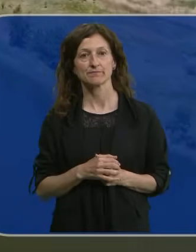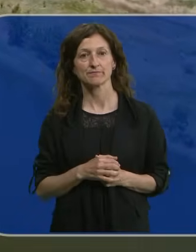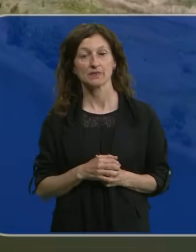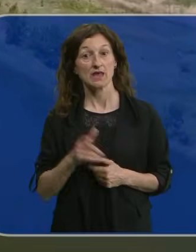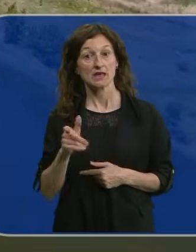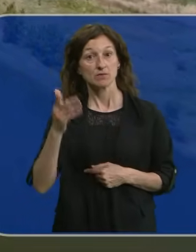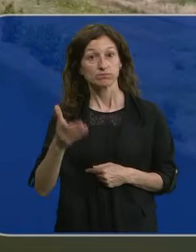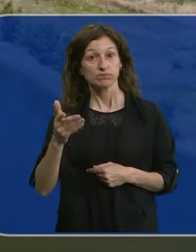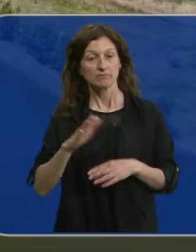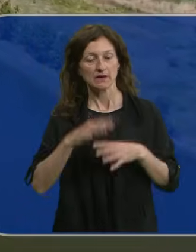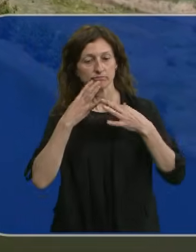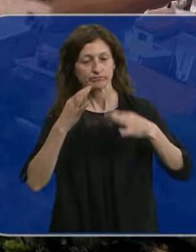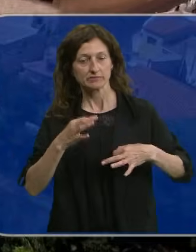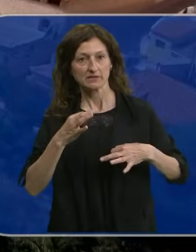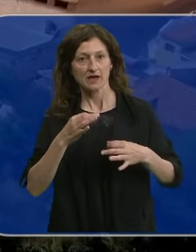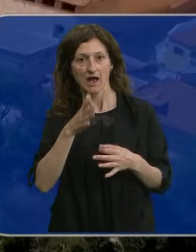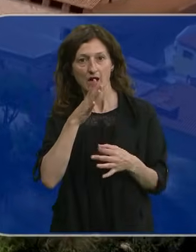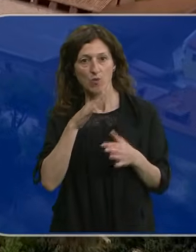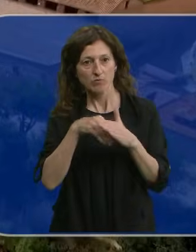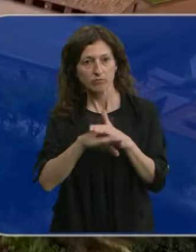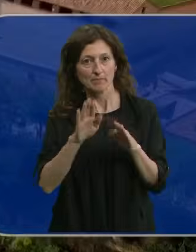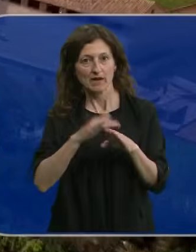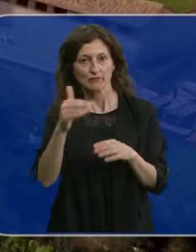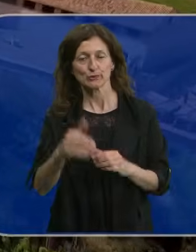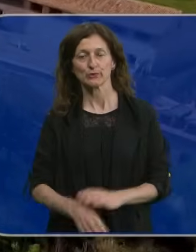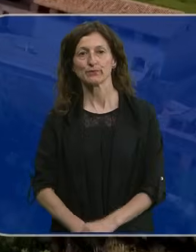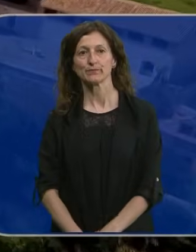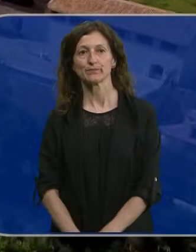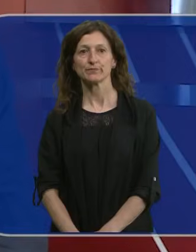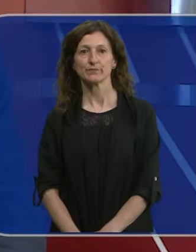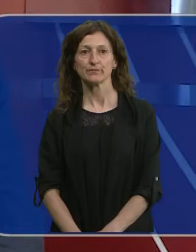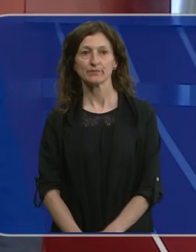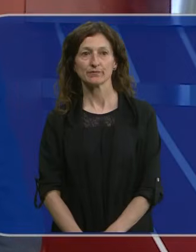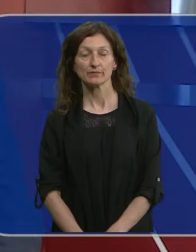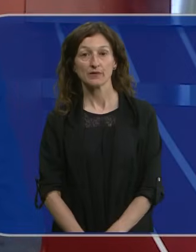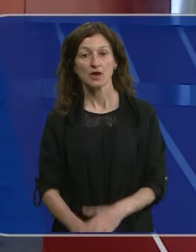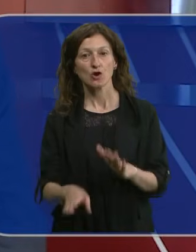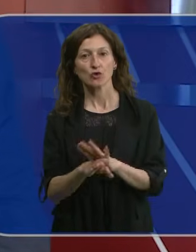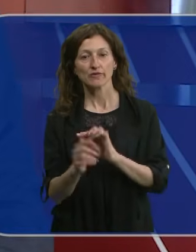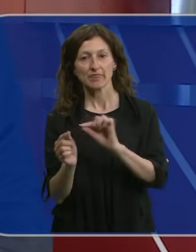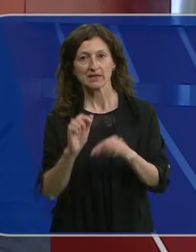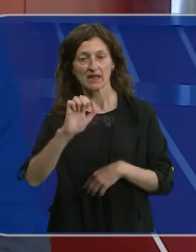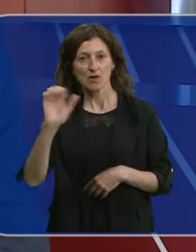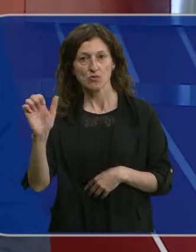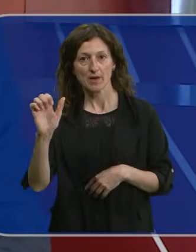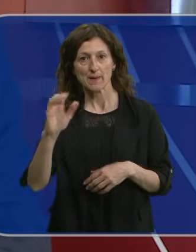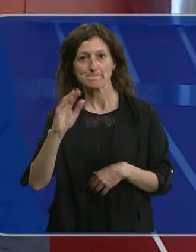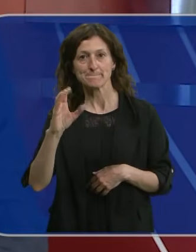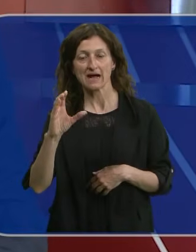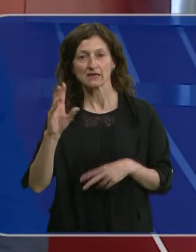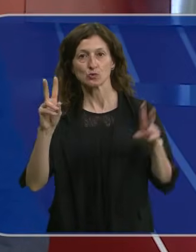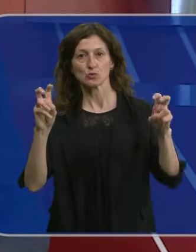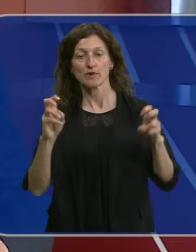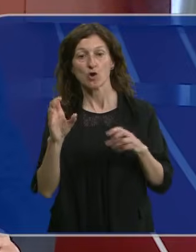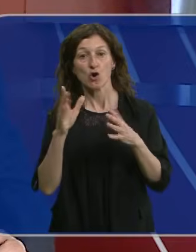consideran clave para garantizar la seguridad hídrica en el futuro. Y continúa el debate en Europa sobre la nueva PAC. En